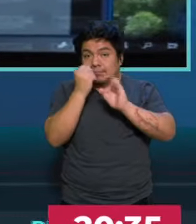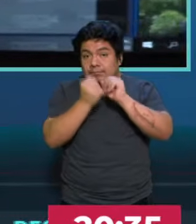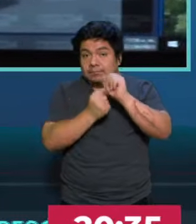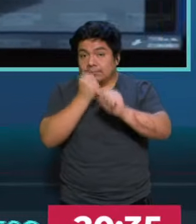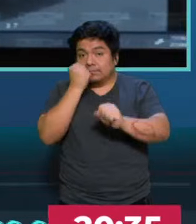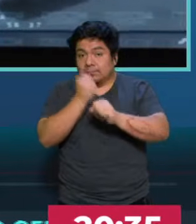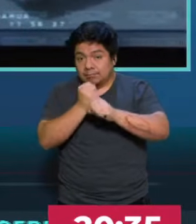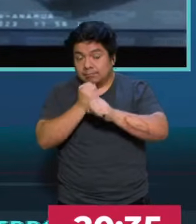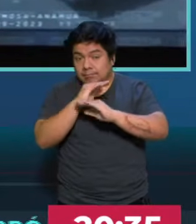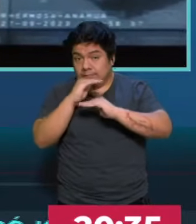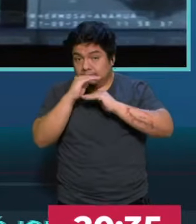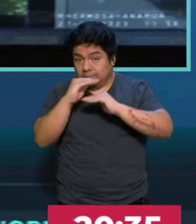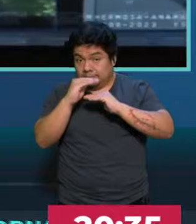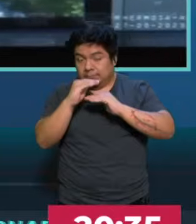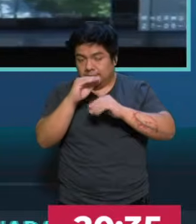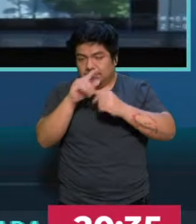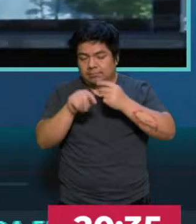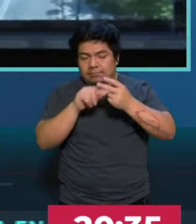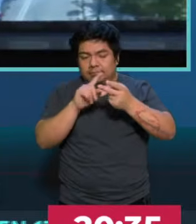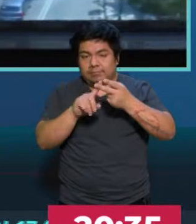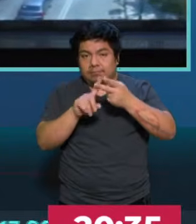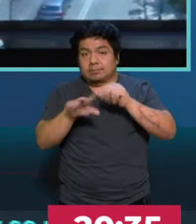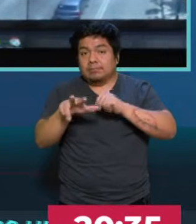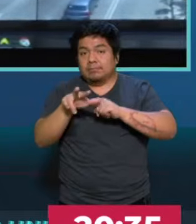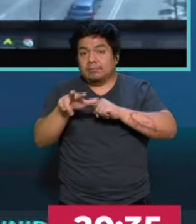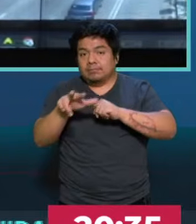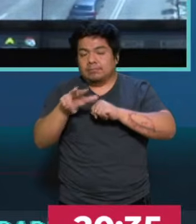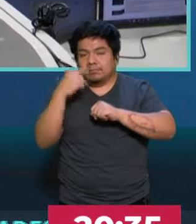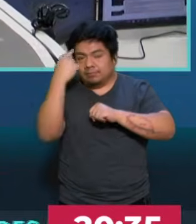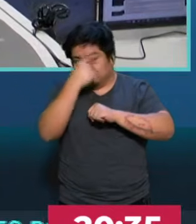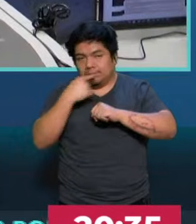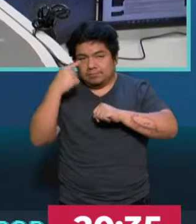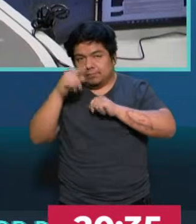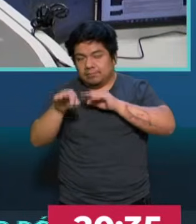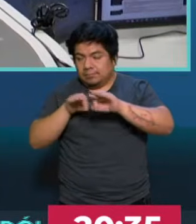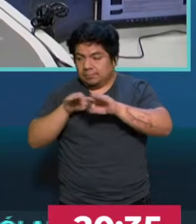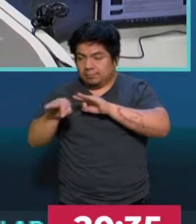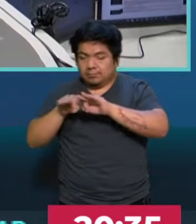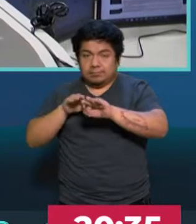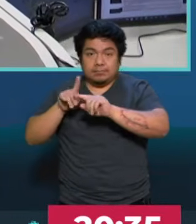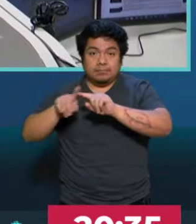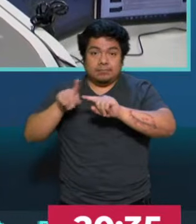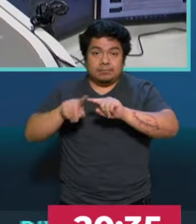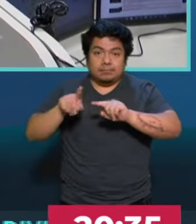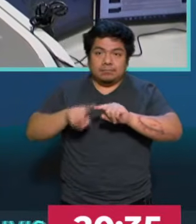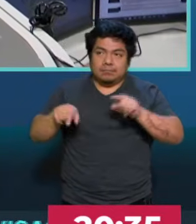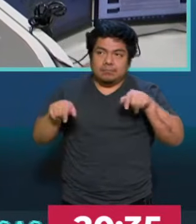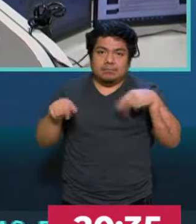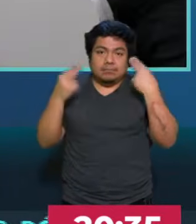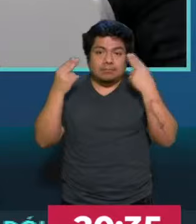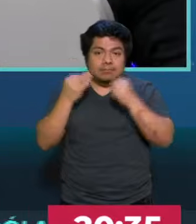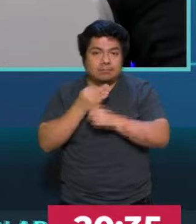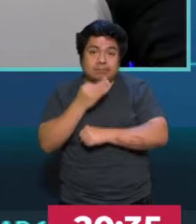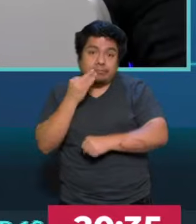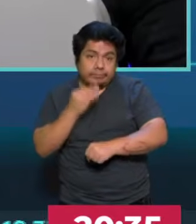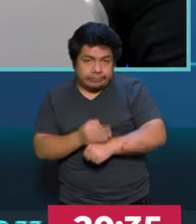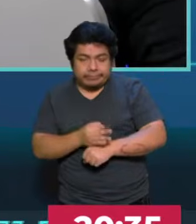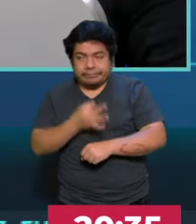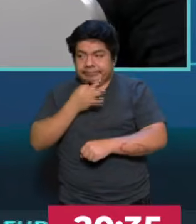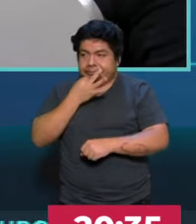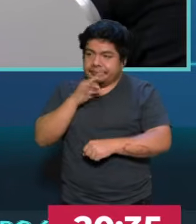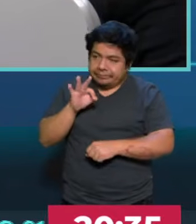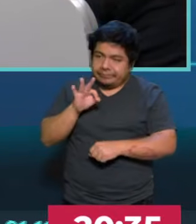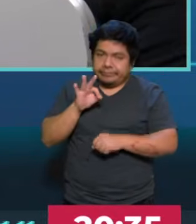prisión y en el otro hasta 18 horas de trabajo comunitario por reportes de emergencia con fines ociosos, dolosos